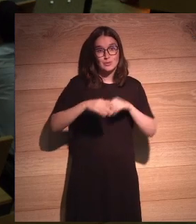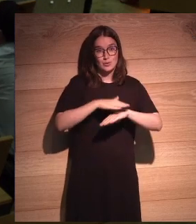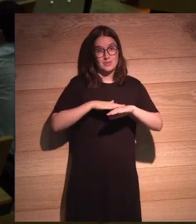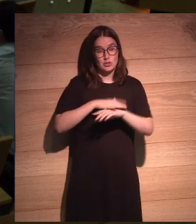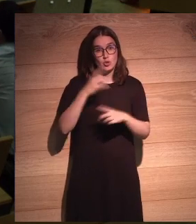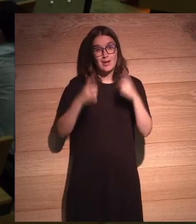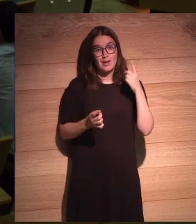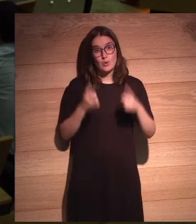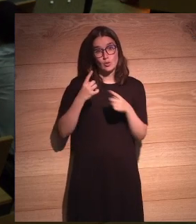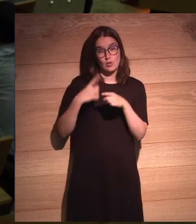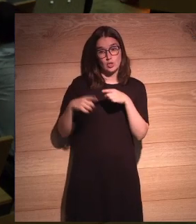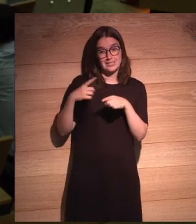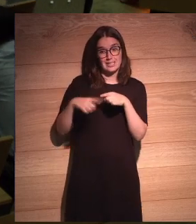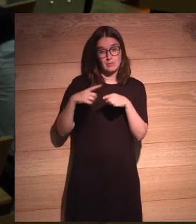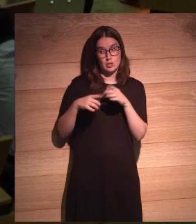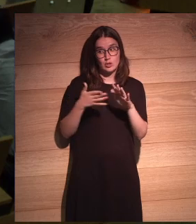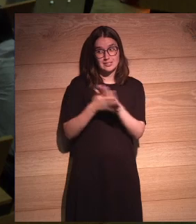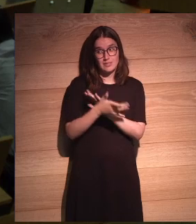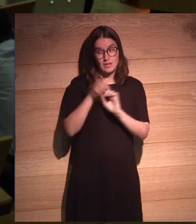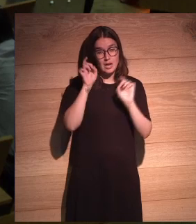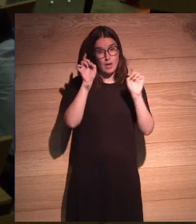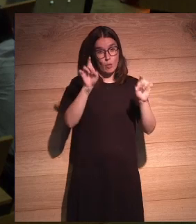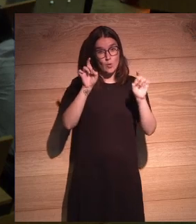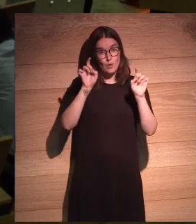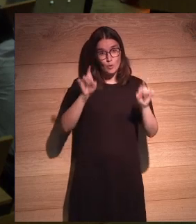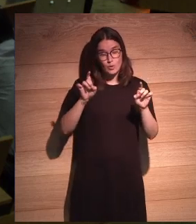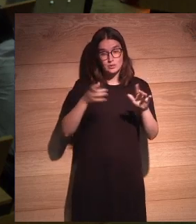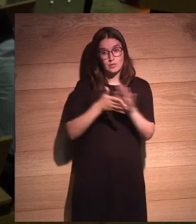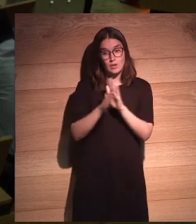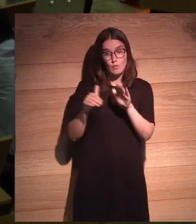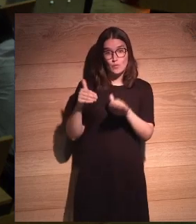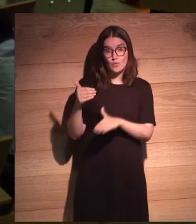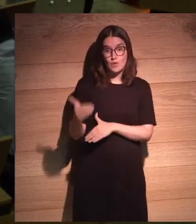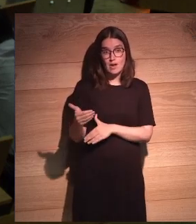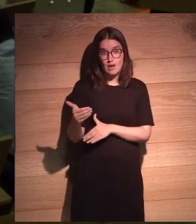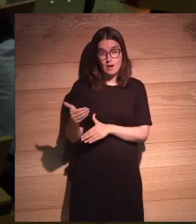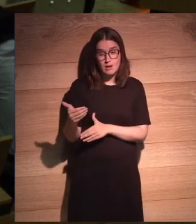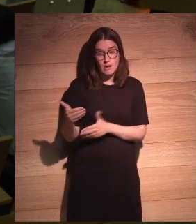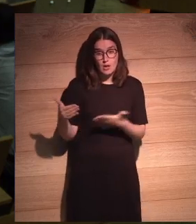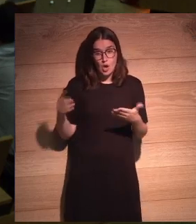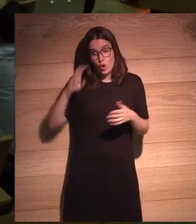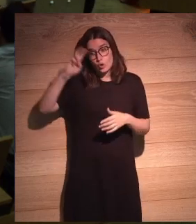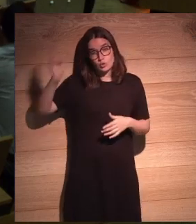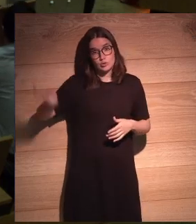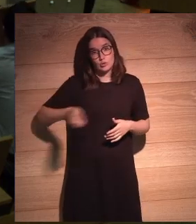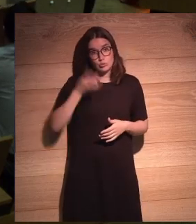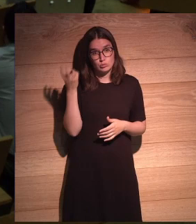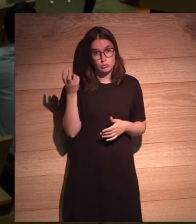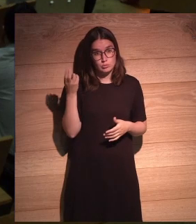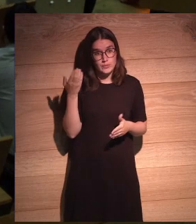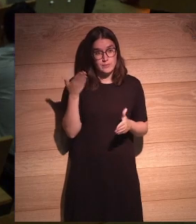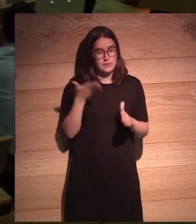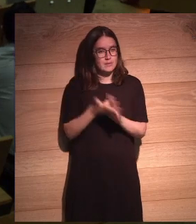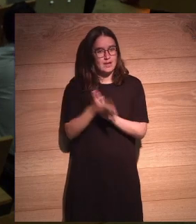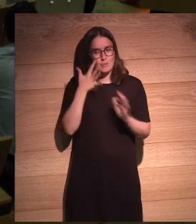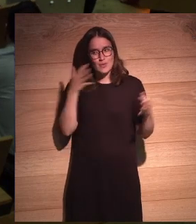esenciales o algunos de los elementos de lo que supone la educación y estamos dejando fuera absolutamente otros, corremos